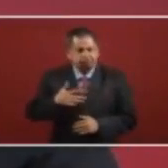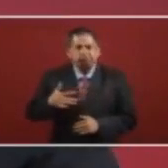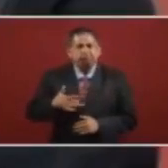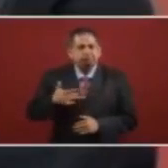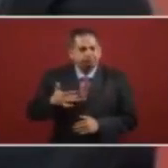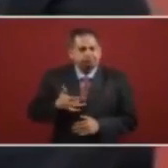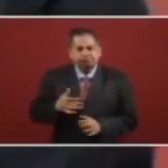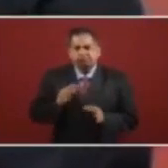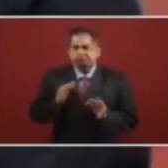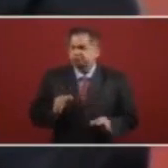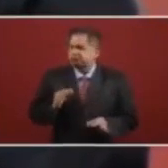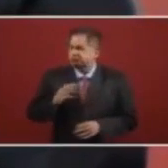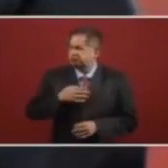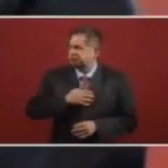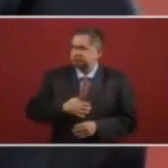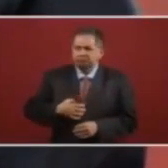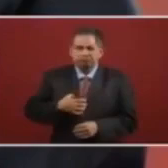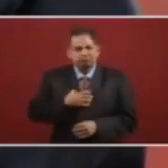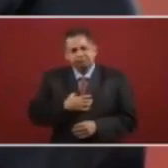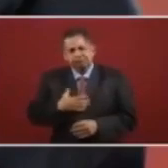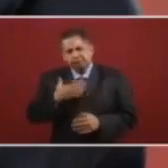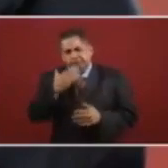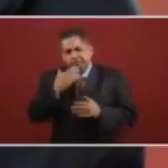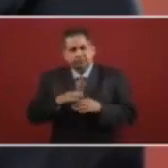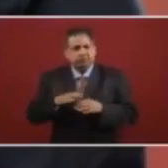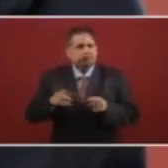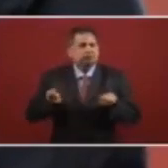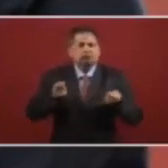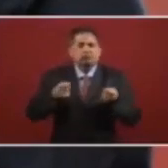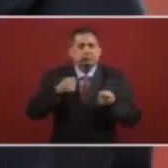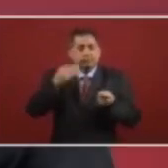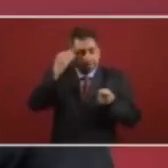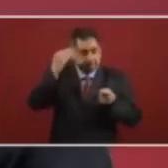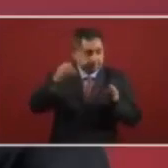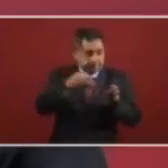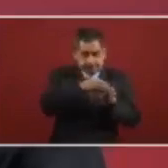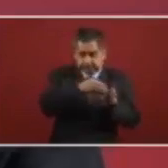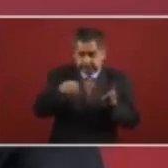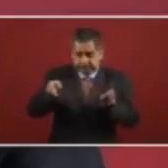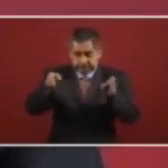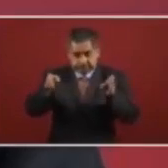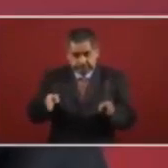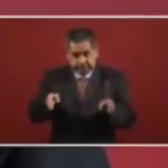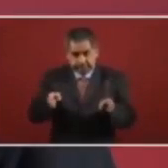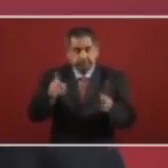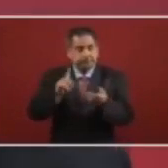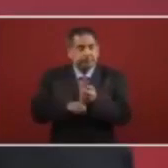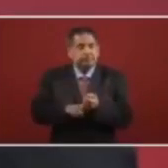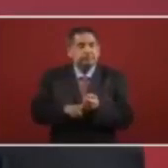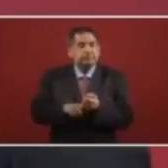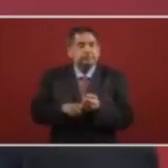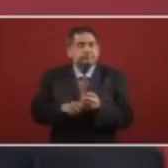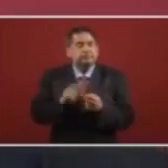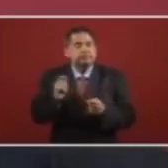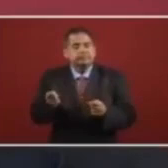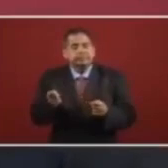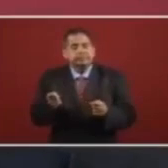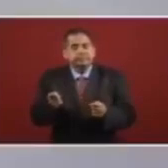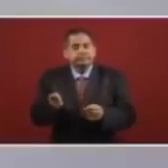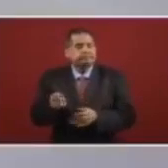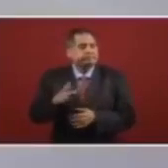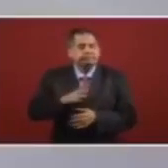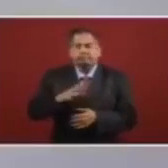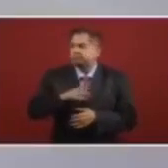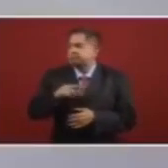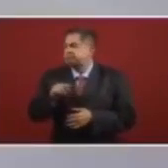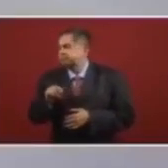de gobernar en un tiempo en que existen